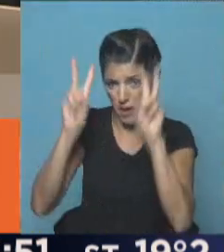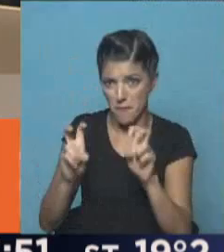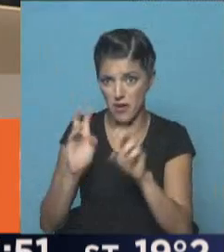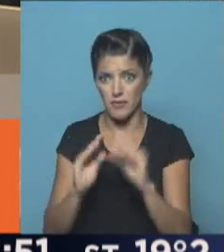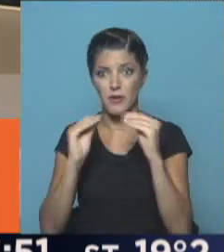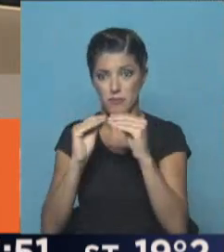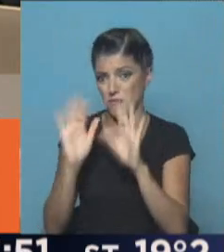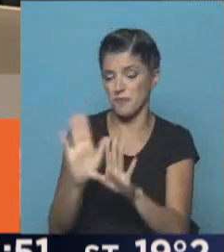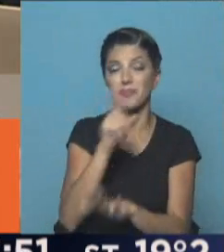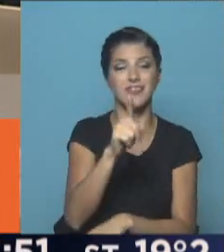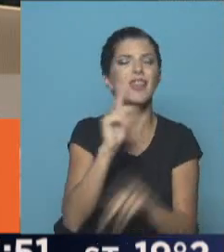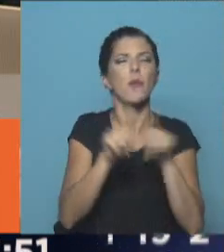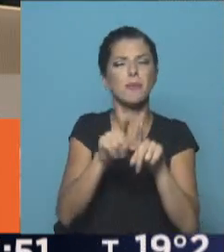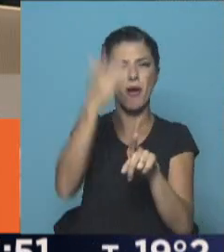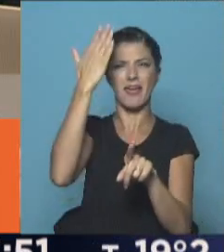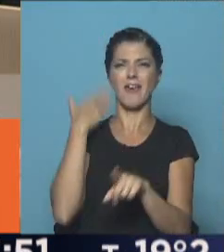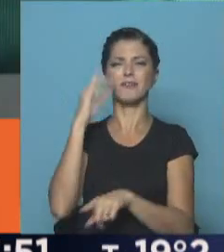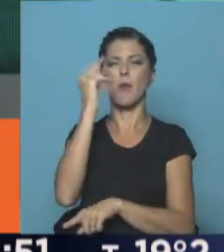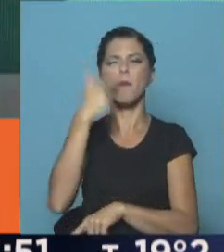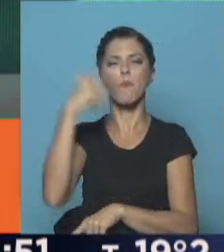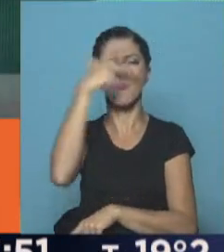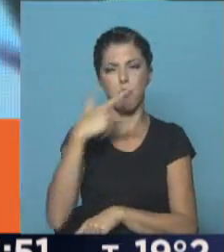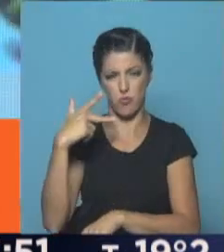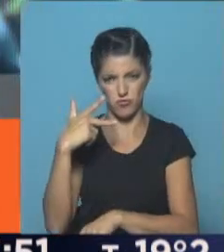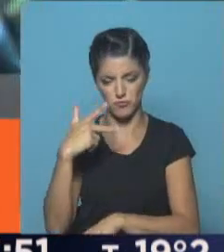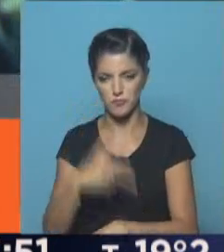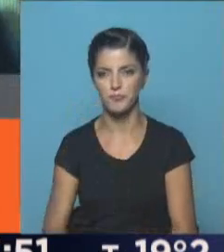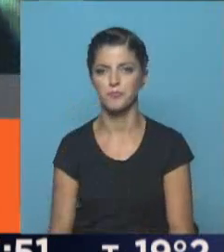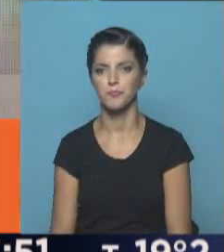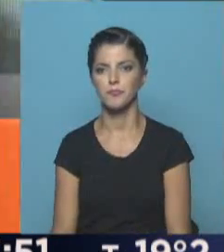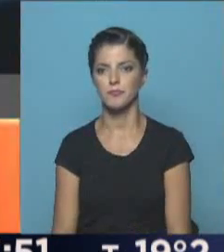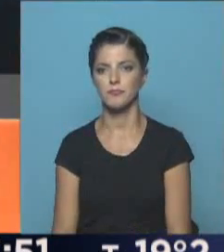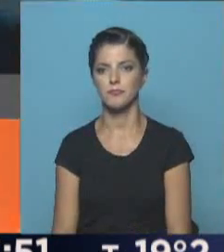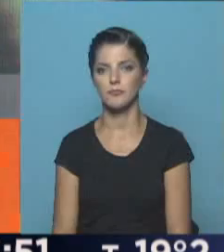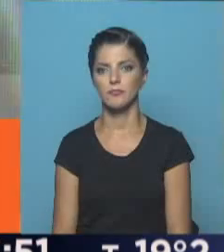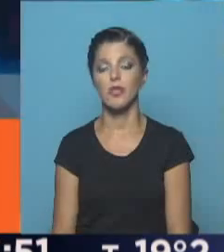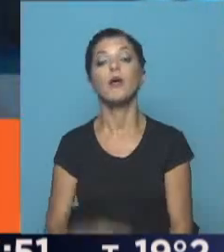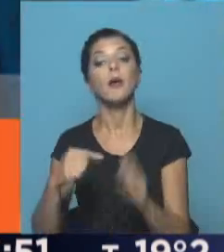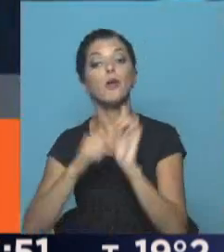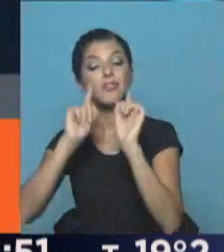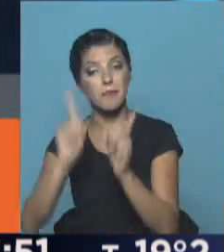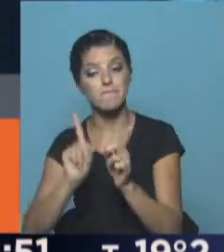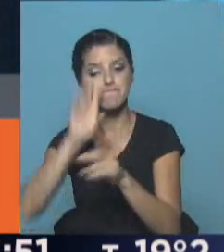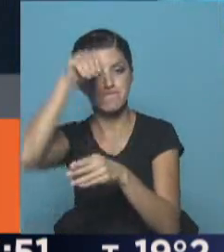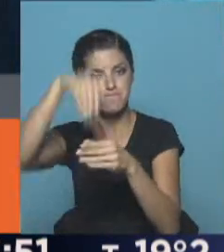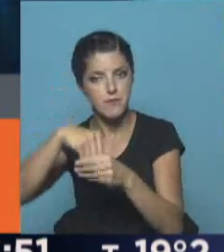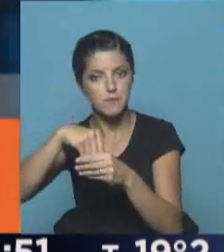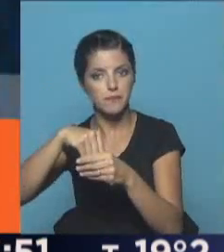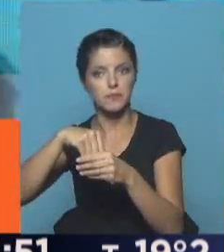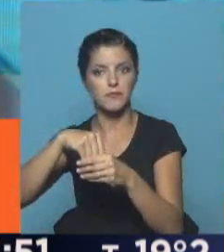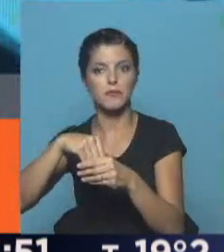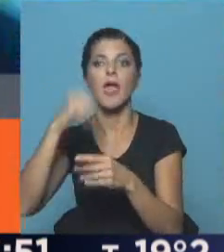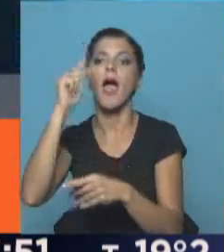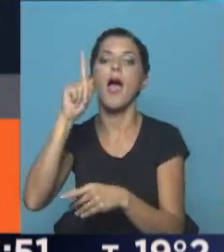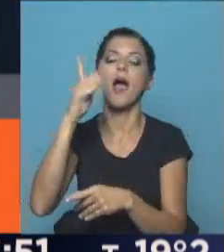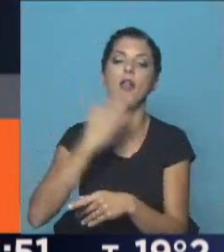Bush, muy del primer Bush, sobre la crisis del Medio Oriente. Pero también aquí hay una interna, y la interna es entre Al-Fatah, que